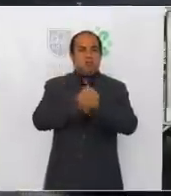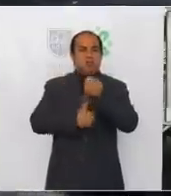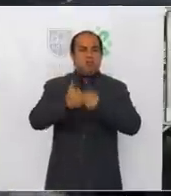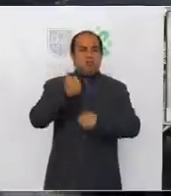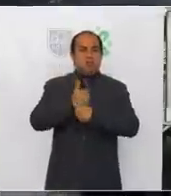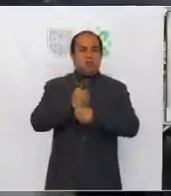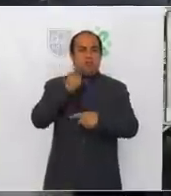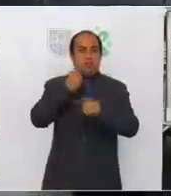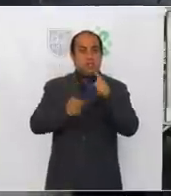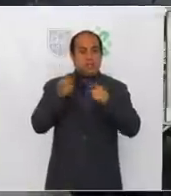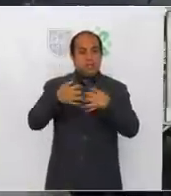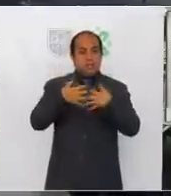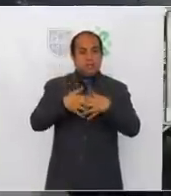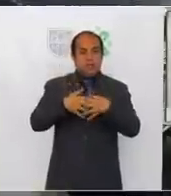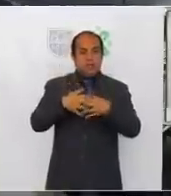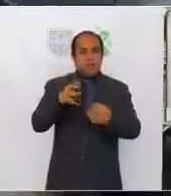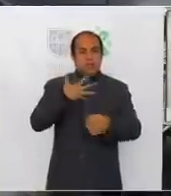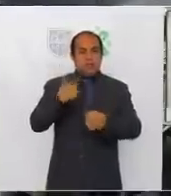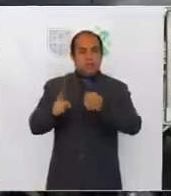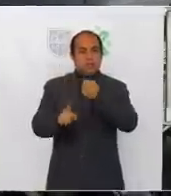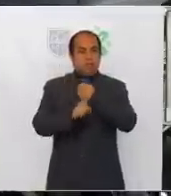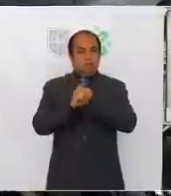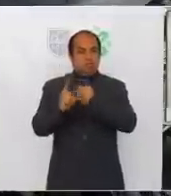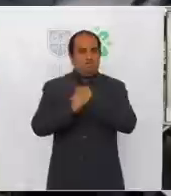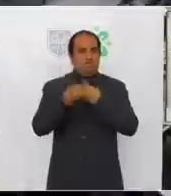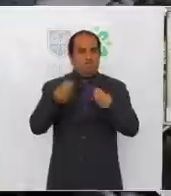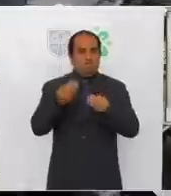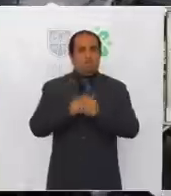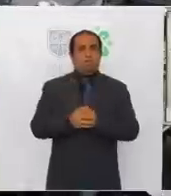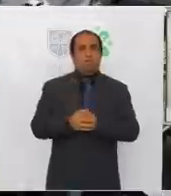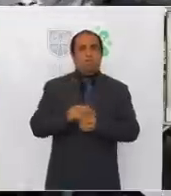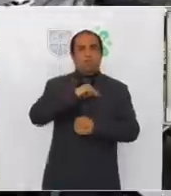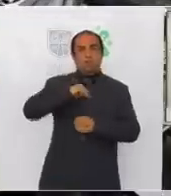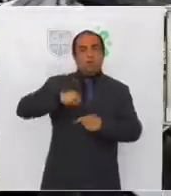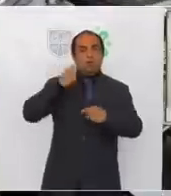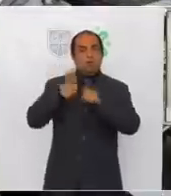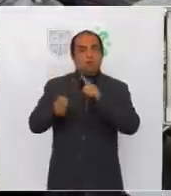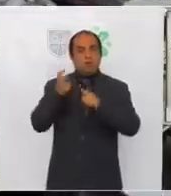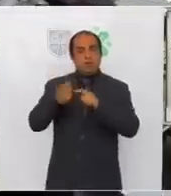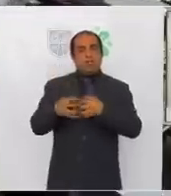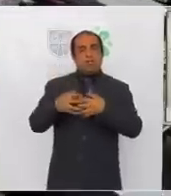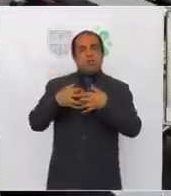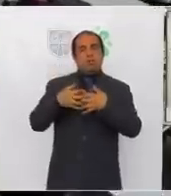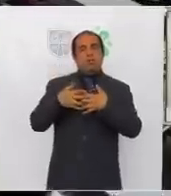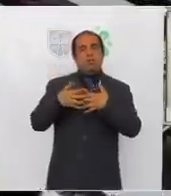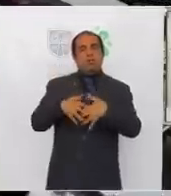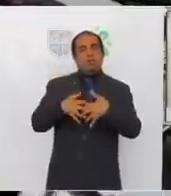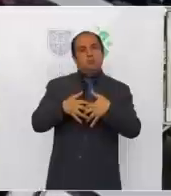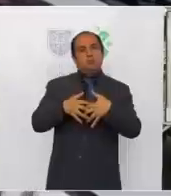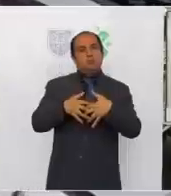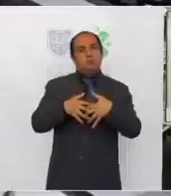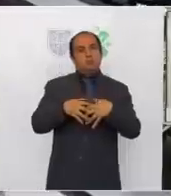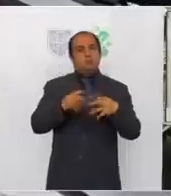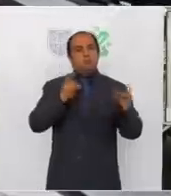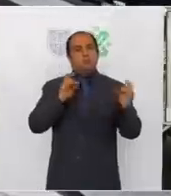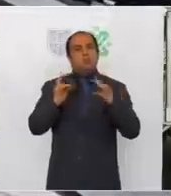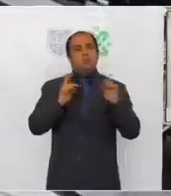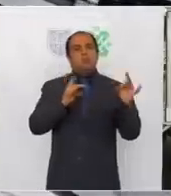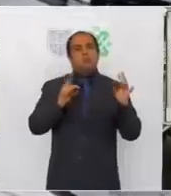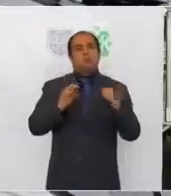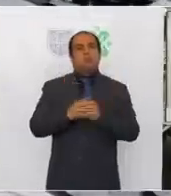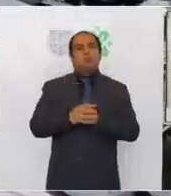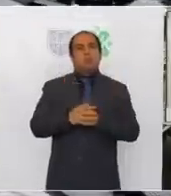problemática. Vamos a desmantelar esa planta de transferencia